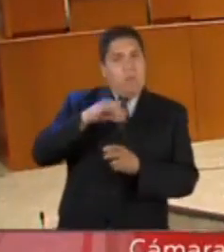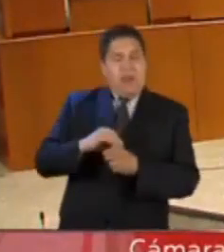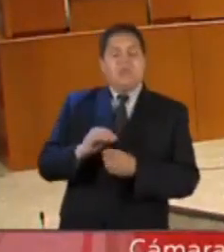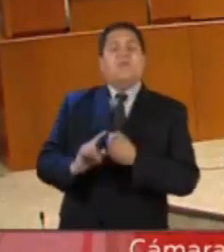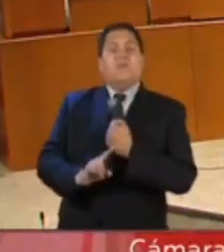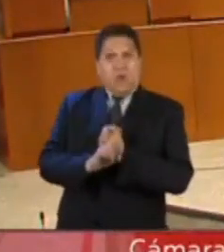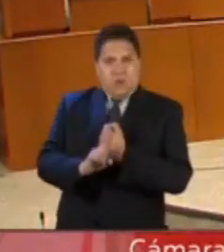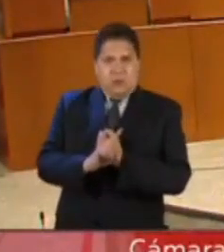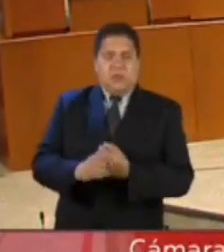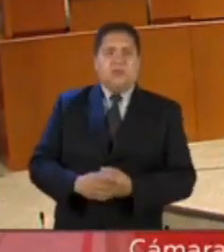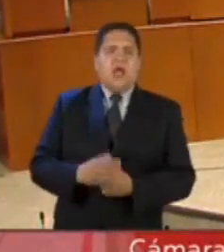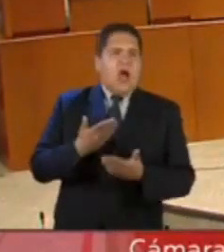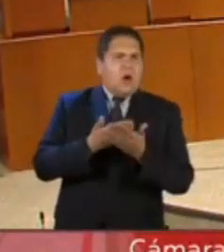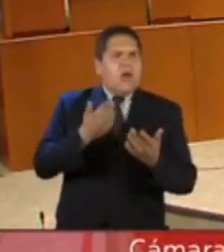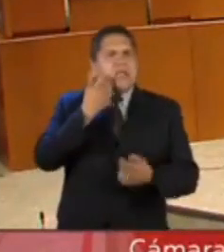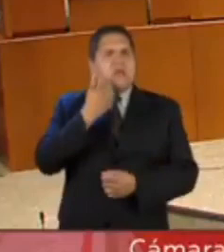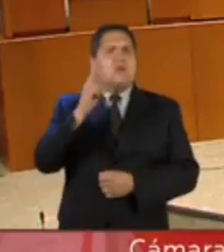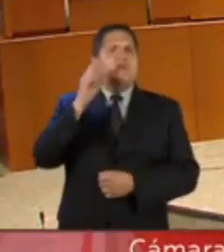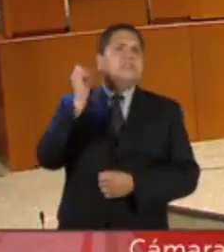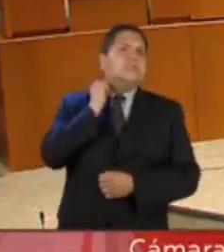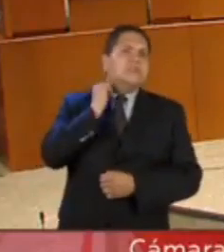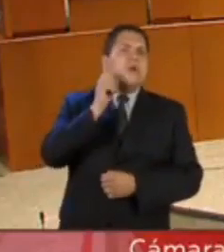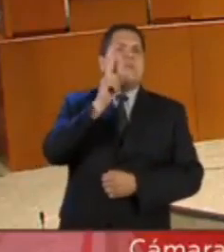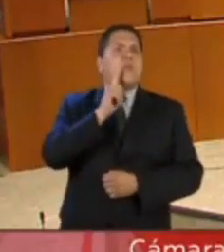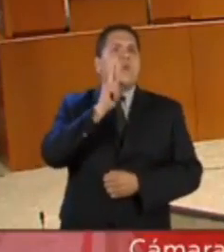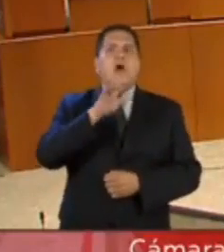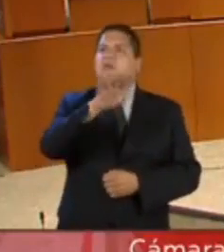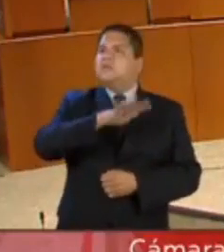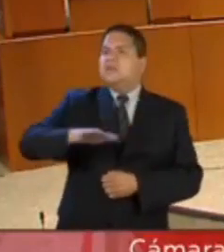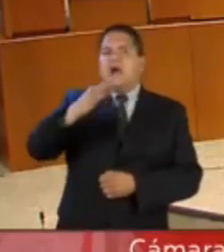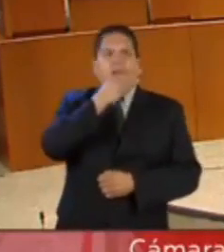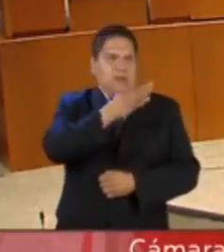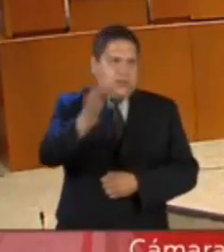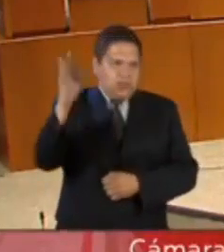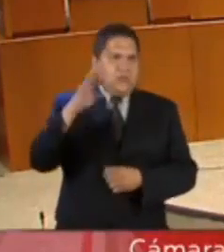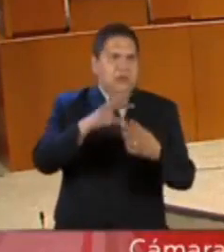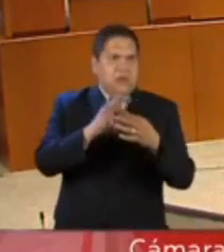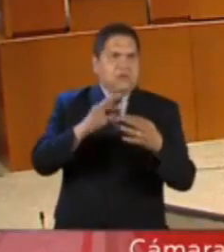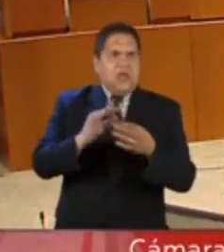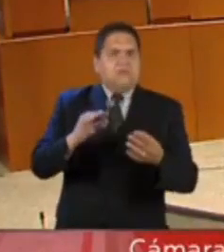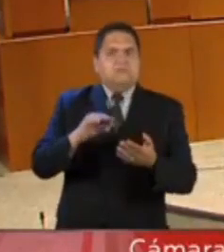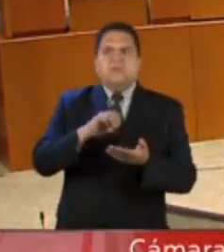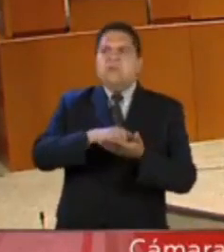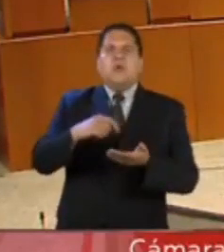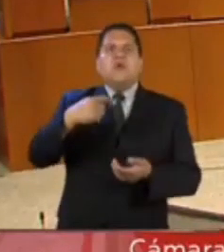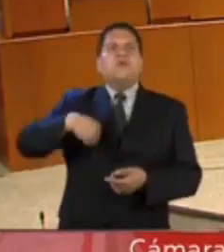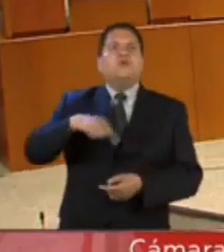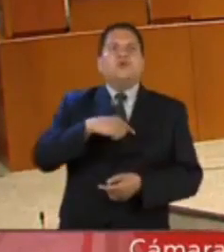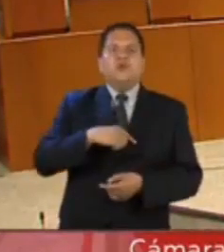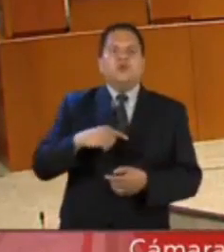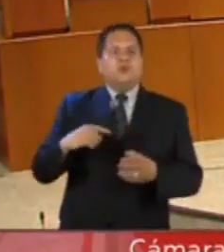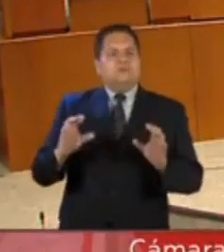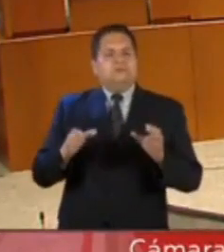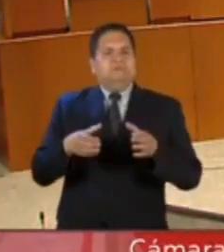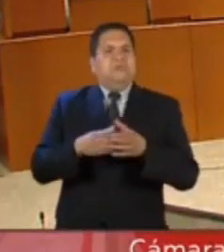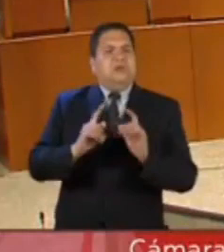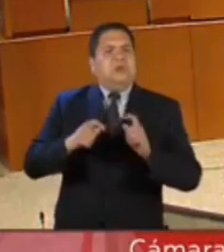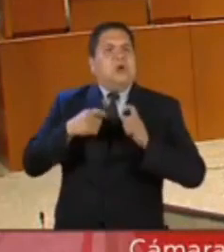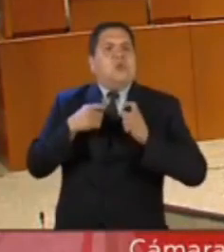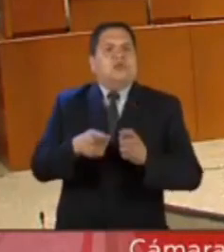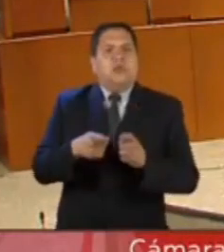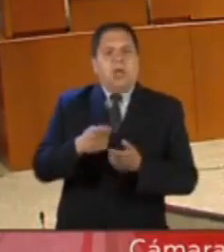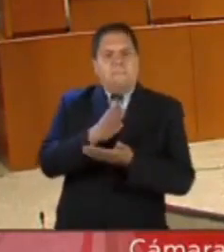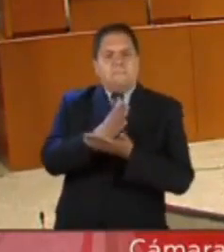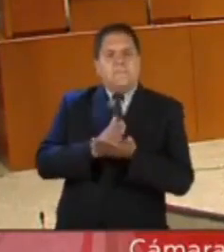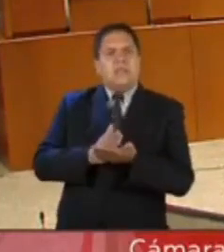la paridad para qué de qué sirve que aquí tengamos la mitad de mujeres mujeres adentro y no seamos capaces de